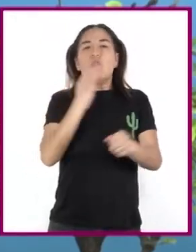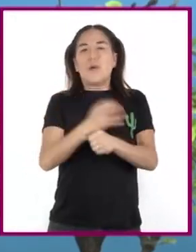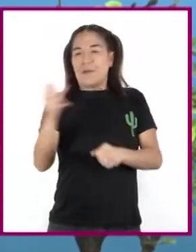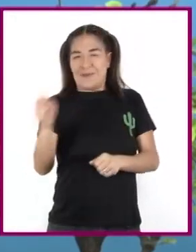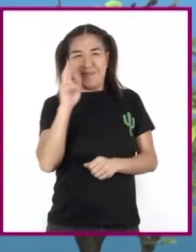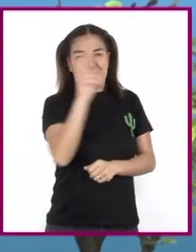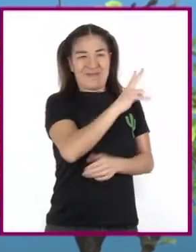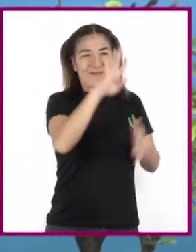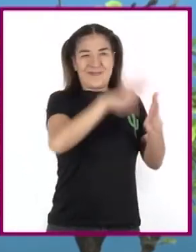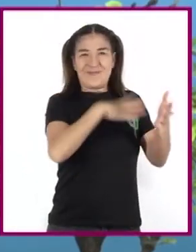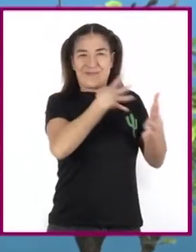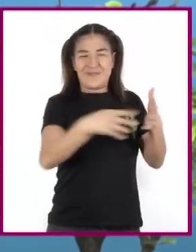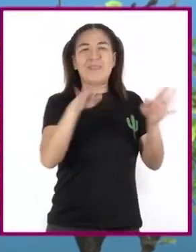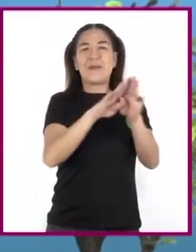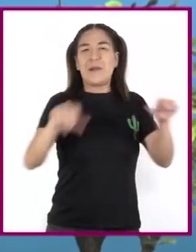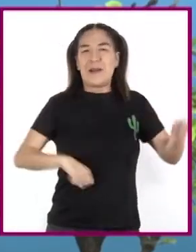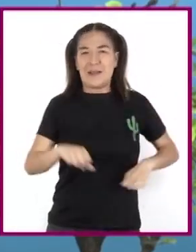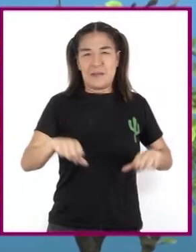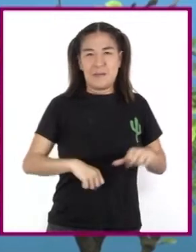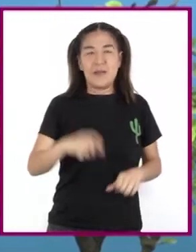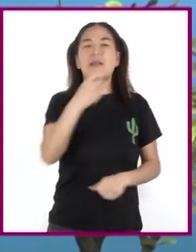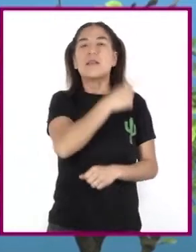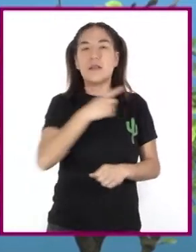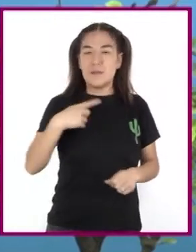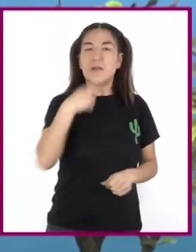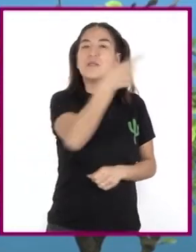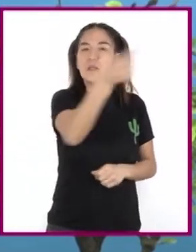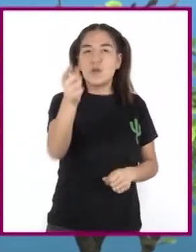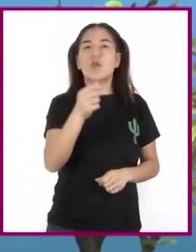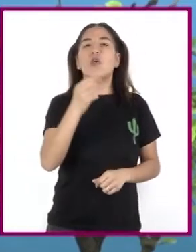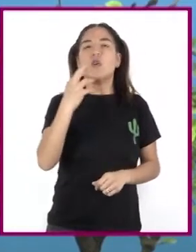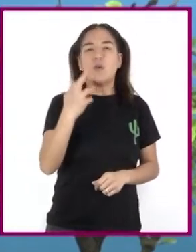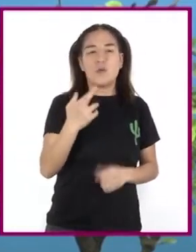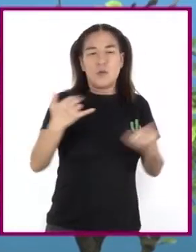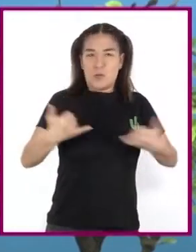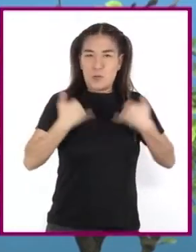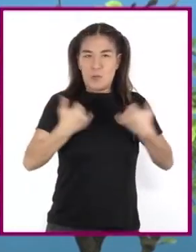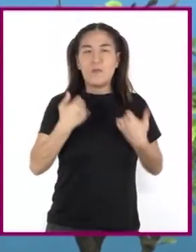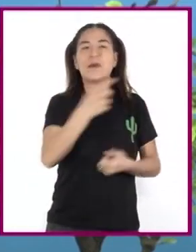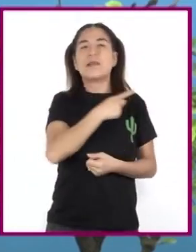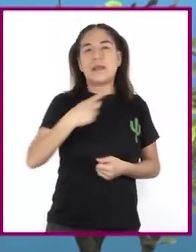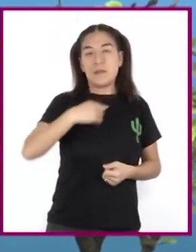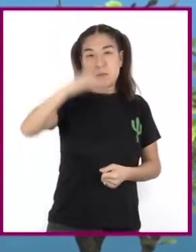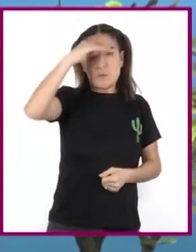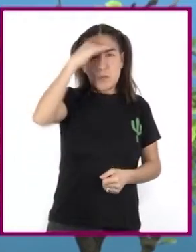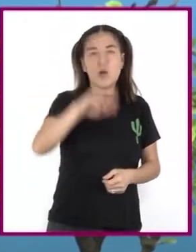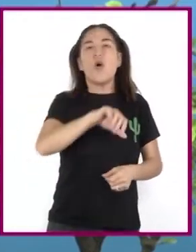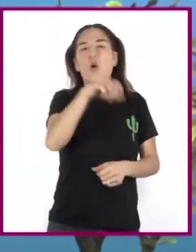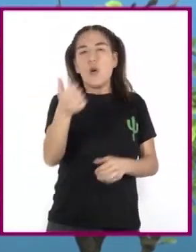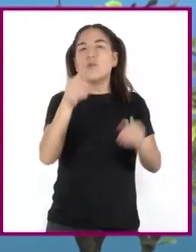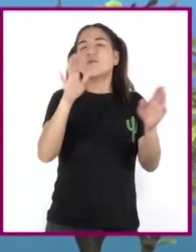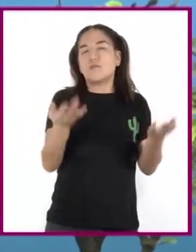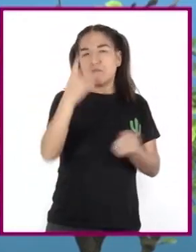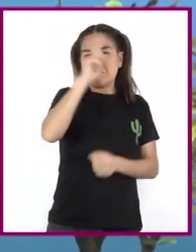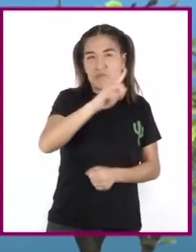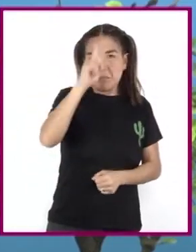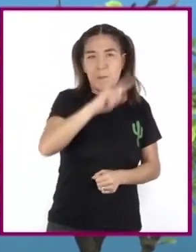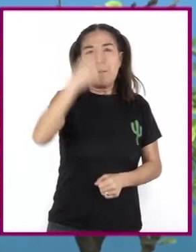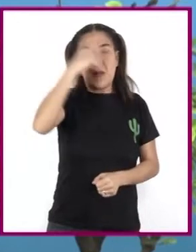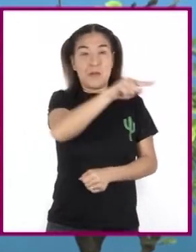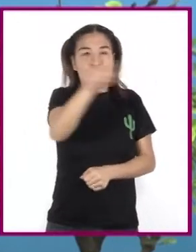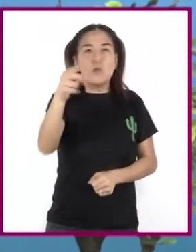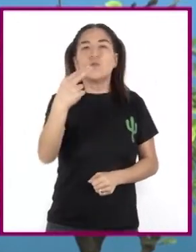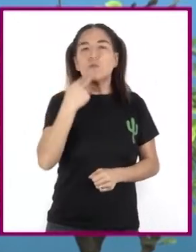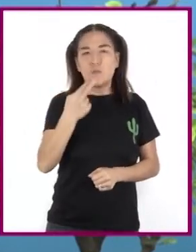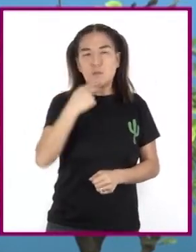tabla de la actividad realizada, conviene que las y los jóvenes tengan en cuenta algunas otras orientaciones que pueden ser